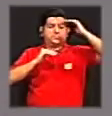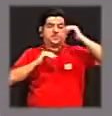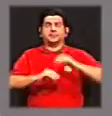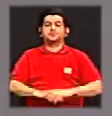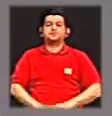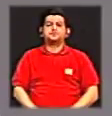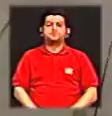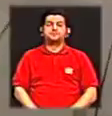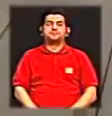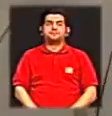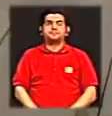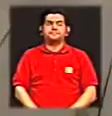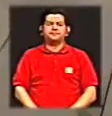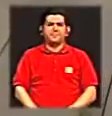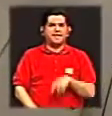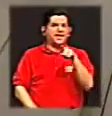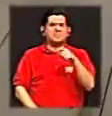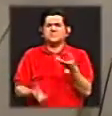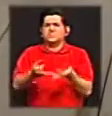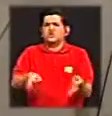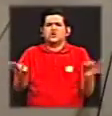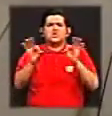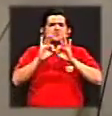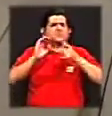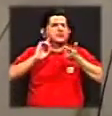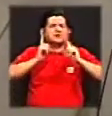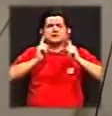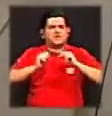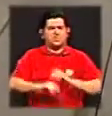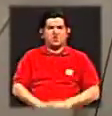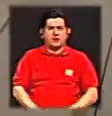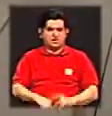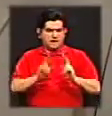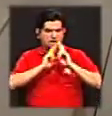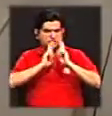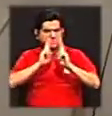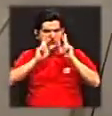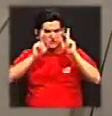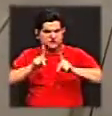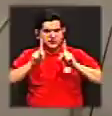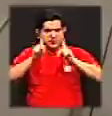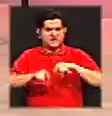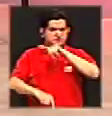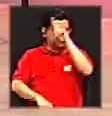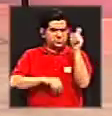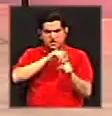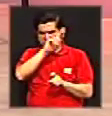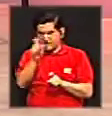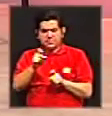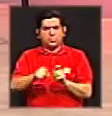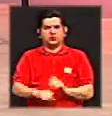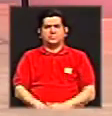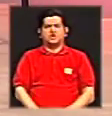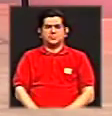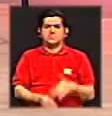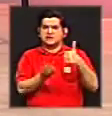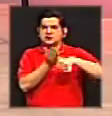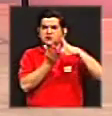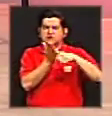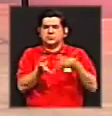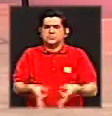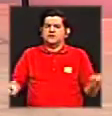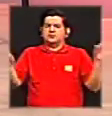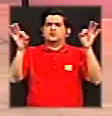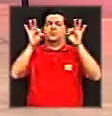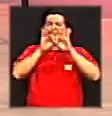Eso, ¿qué peso tiene la respuesta de las personas a esas preguntas? A si las elecciones son